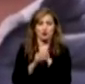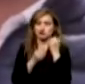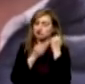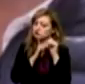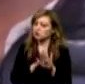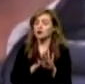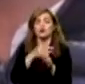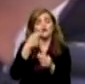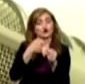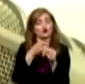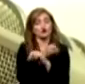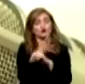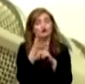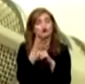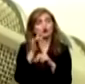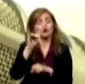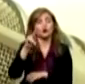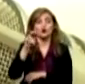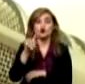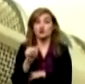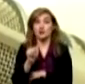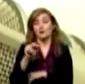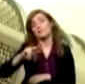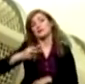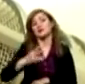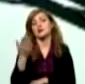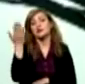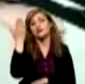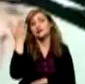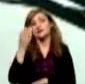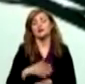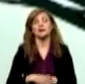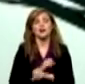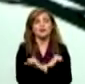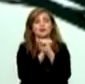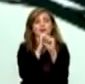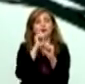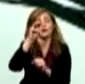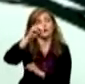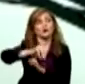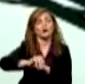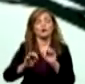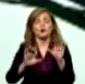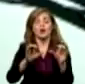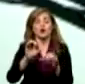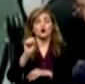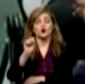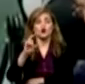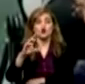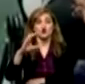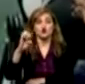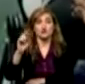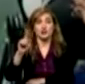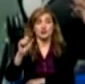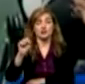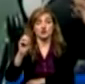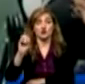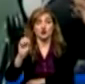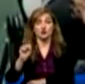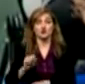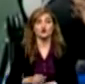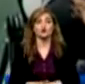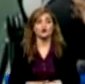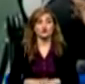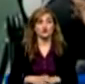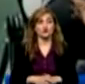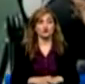Quito y sugiere a Yunda una posible vicealcaldesa. Lo dijo la mañana de este martes en Radio Sucesos. Yo quiero pedirle